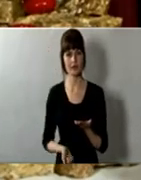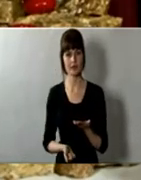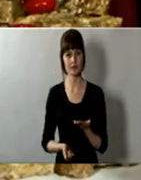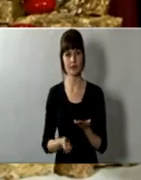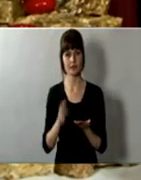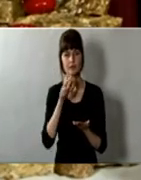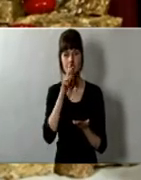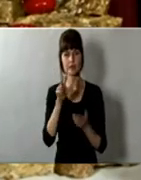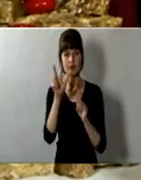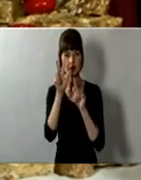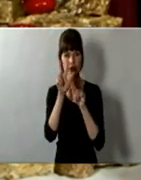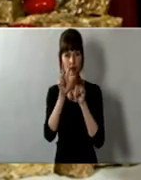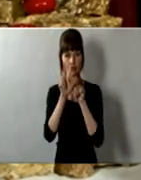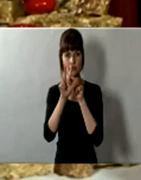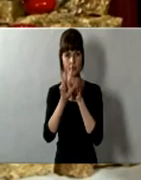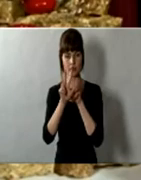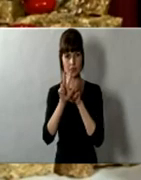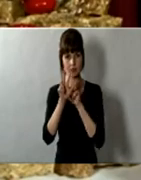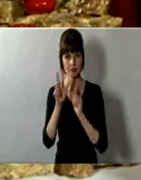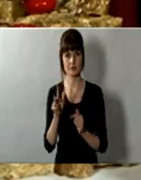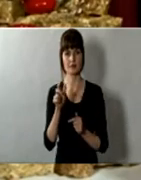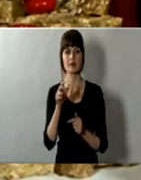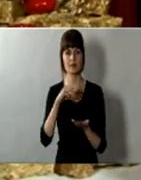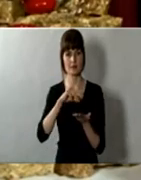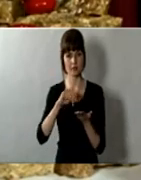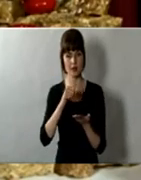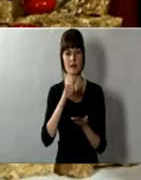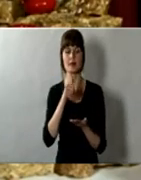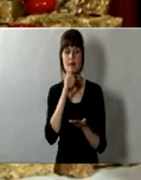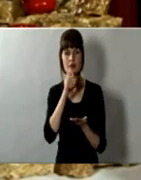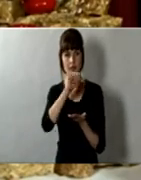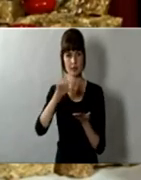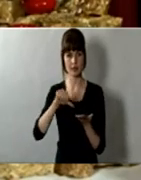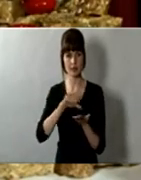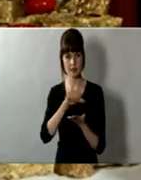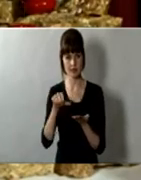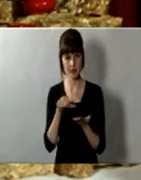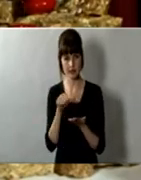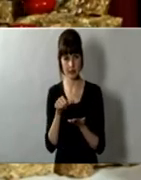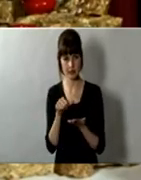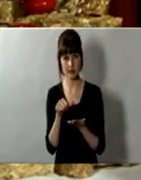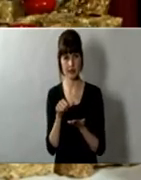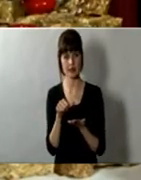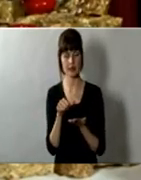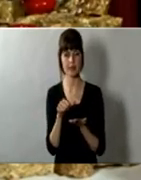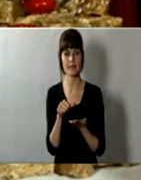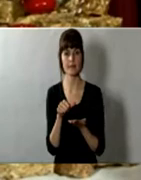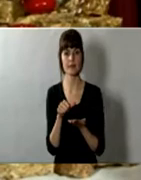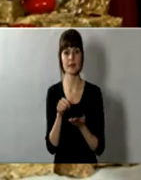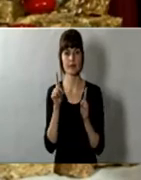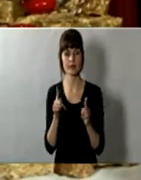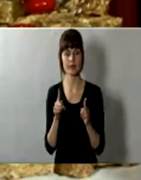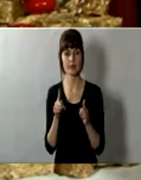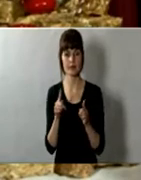Quiere estos tres elementos Tan importantes En nuestra vida Que son elementos físicos Pero que son elementos espirituales